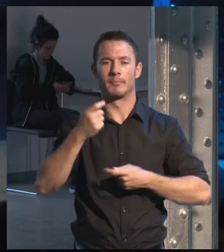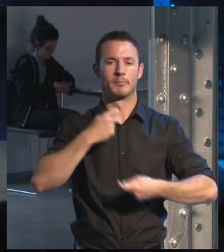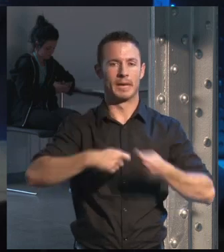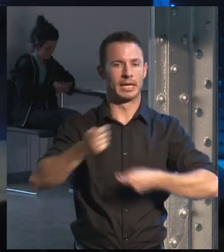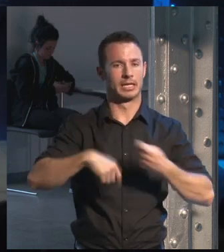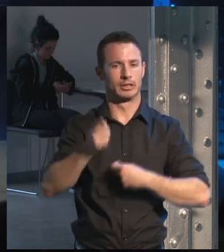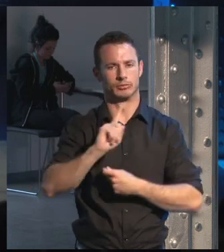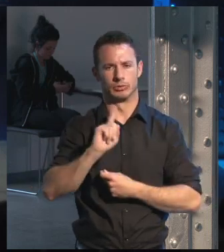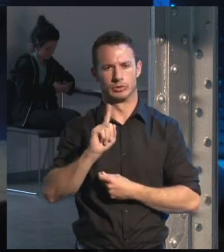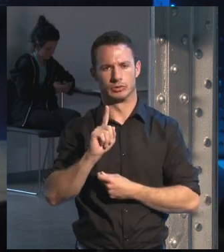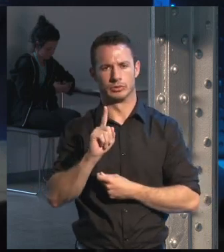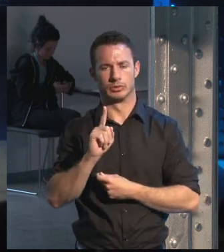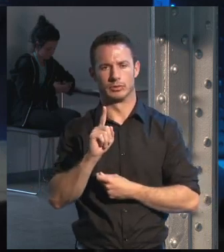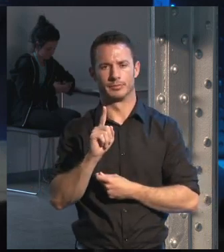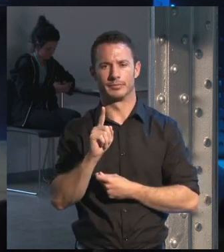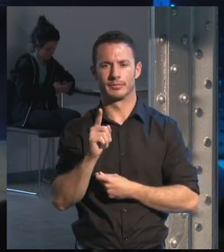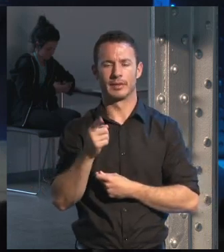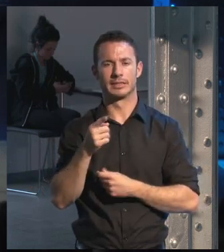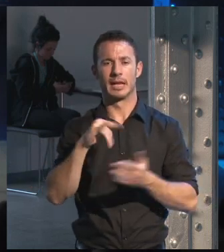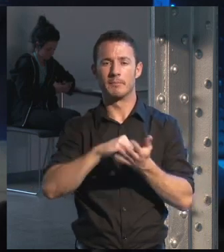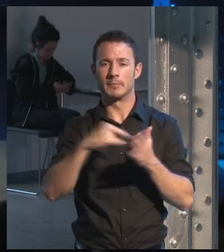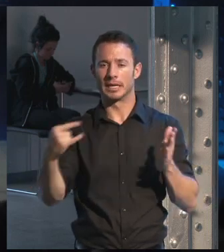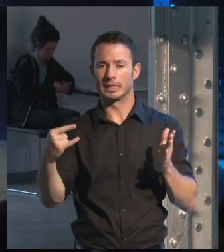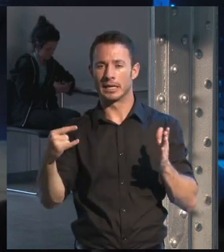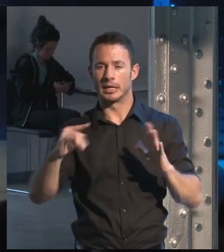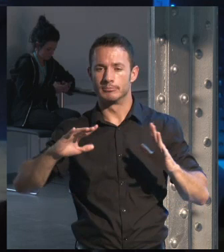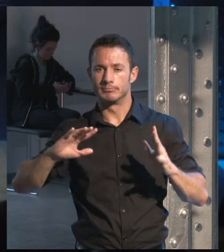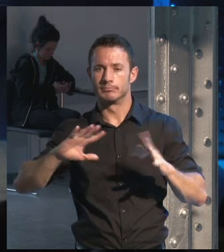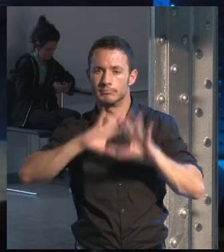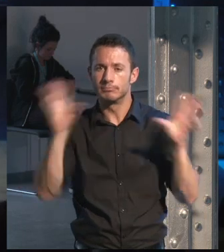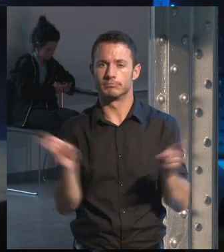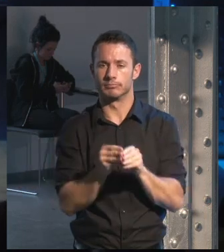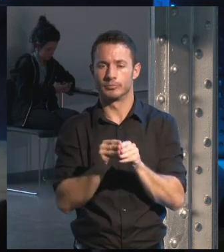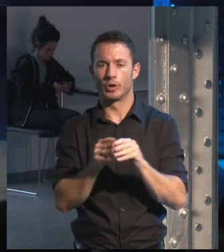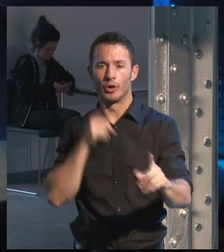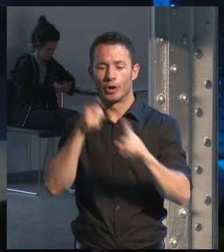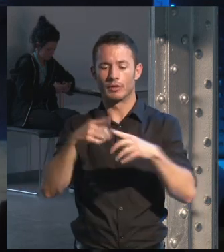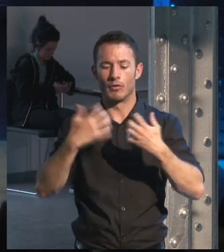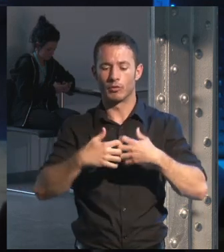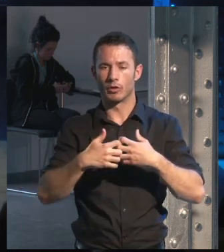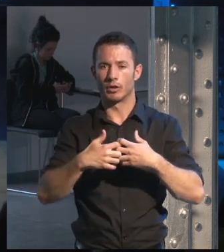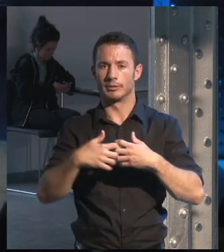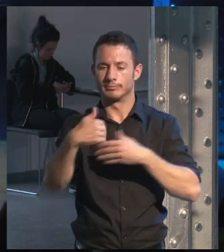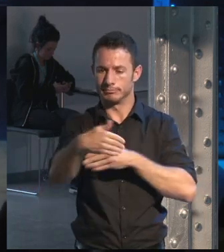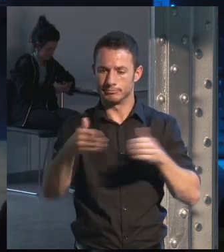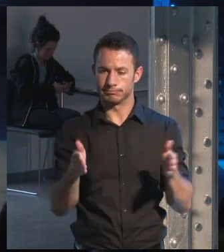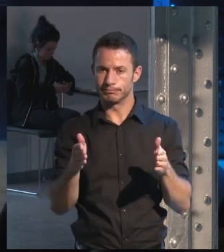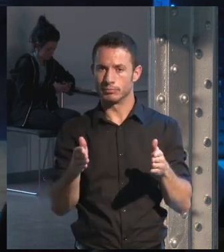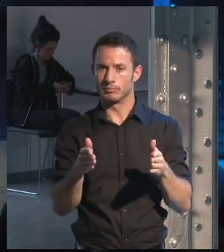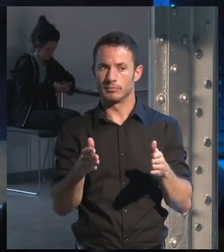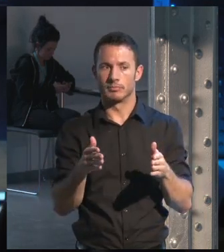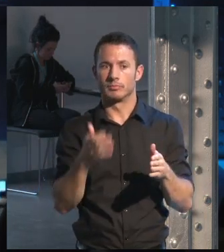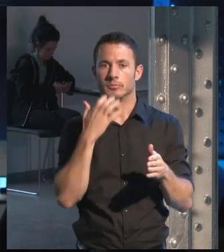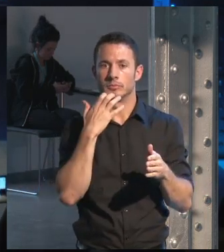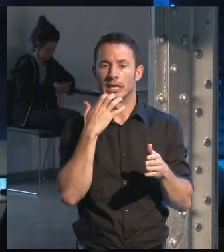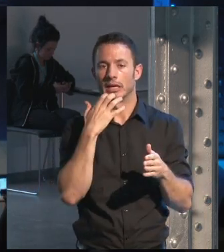cuestión de empaquetar la tecnología para que funcione. Empaquetar la tecnología para que no tenga que luchar contra la tecnología que pueda tener o